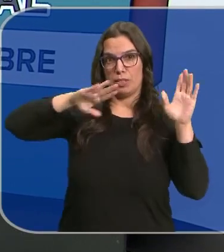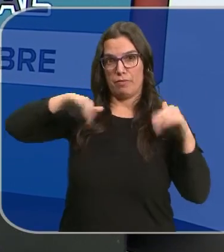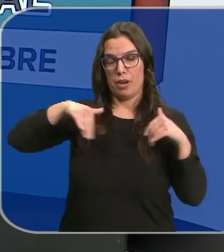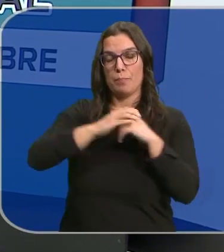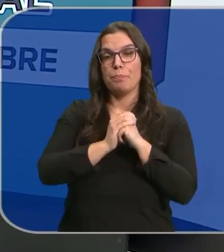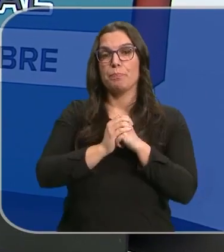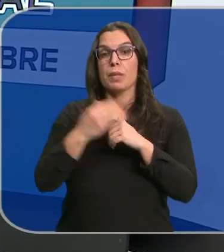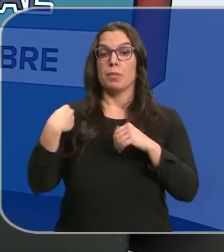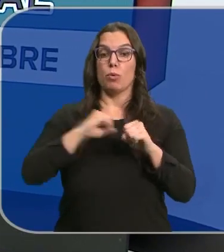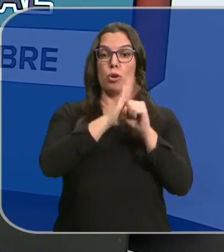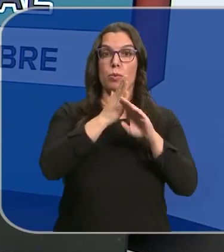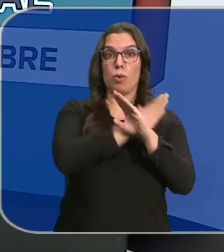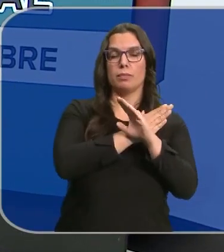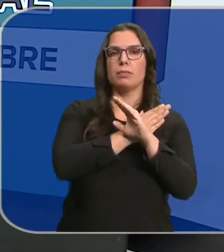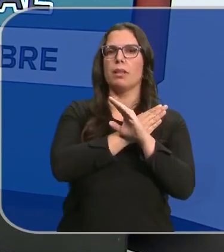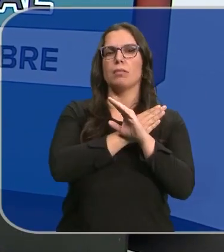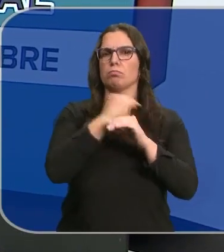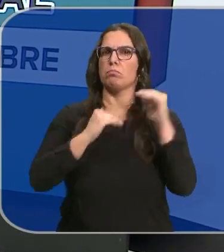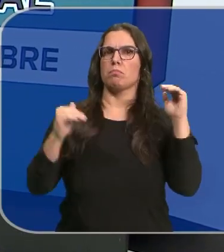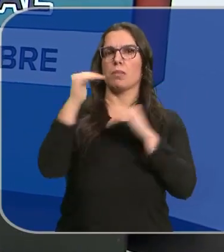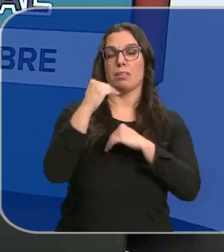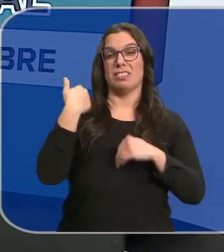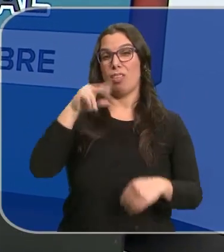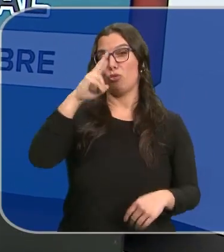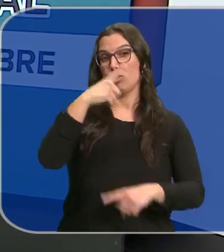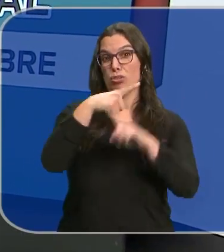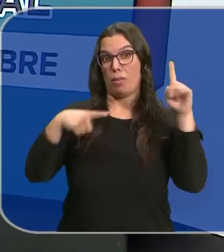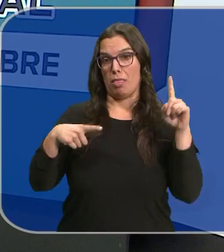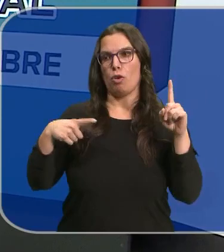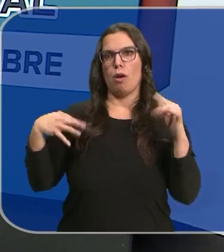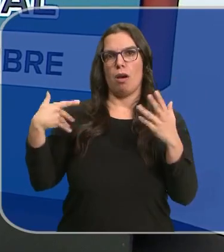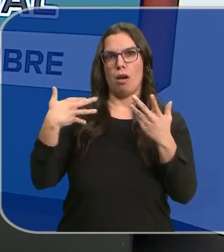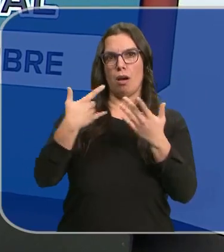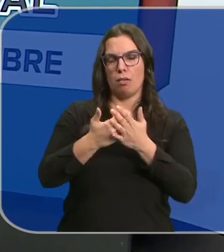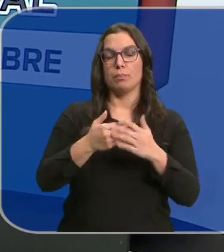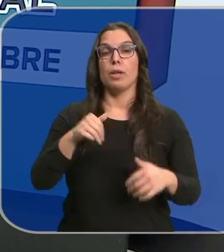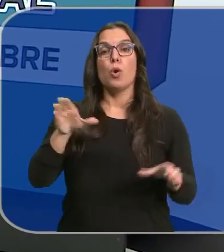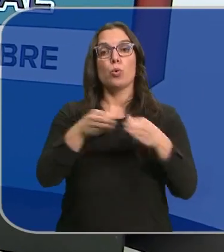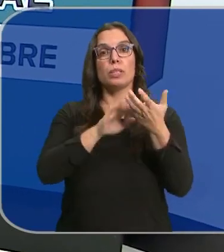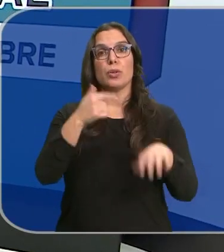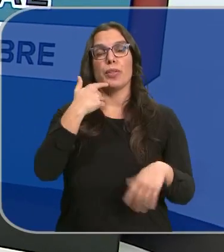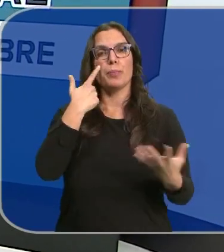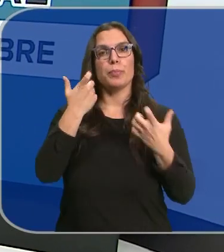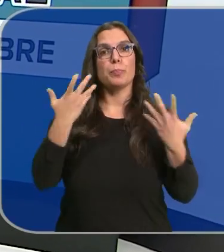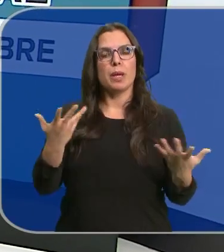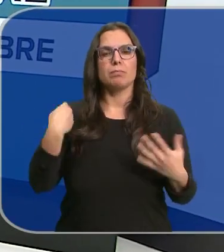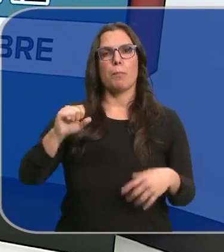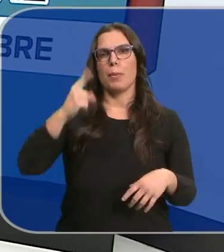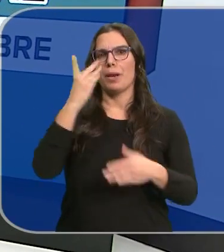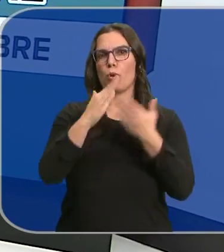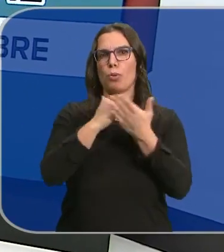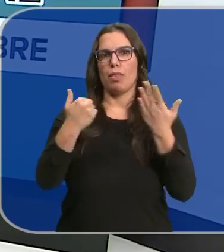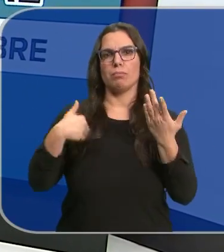superan los niveles previos a la pandemia 2 años y medio después de que esta empezara. La Junta destaca que esta es una de las primeras comunidades